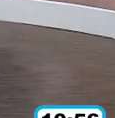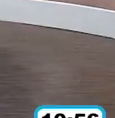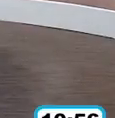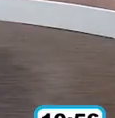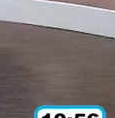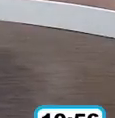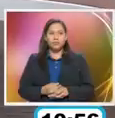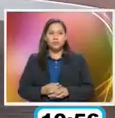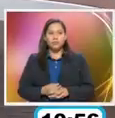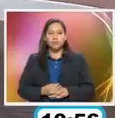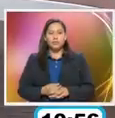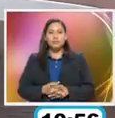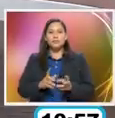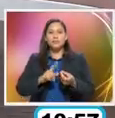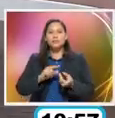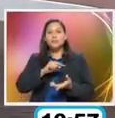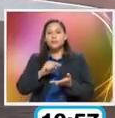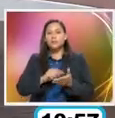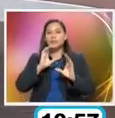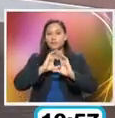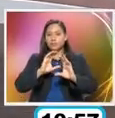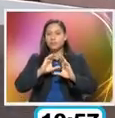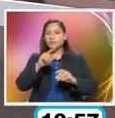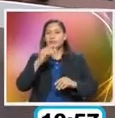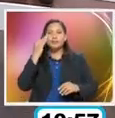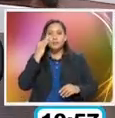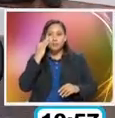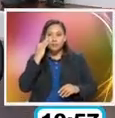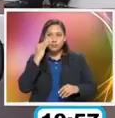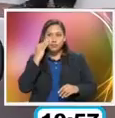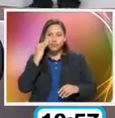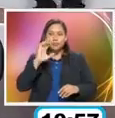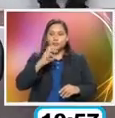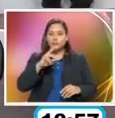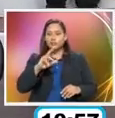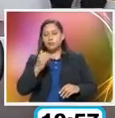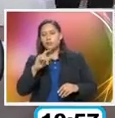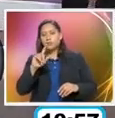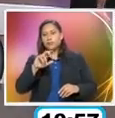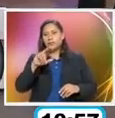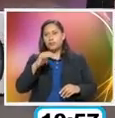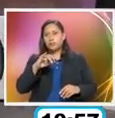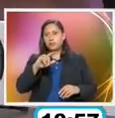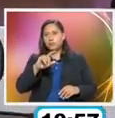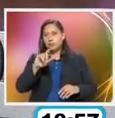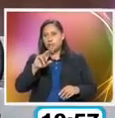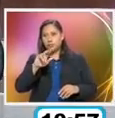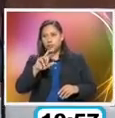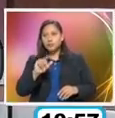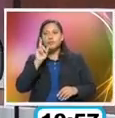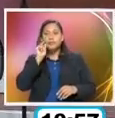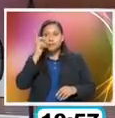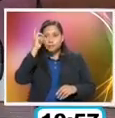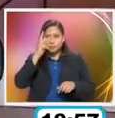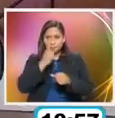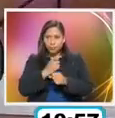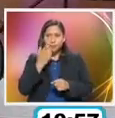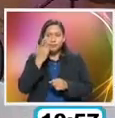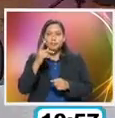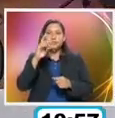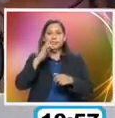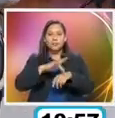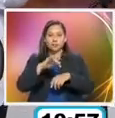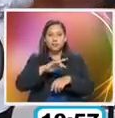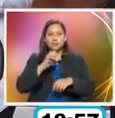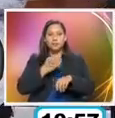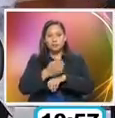dónde te vas a presentar? Claro que sí, con mucho gusto. Mi fanpage, mi página de Facebook, Chuy Zúñiga Suara, mi Instagram, Chuy Zúñiga Oficial. Y mañana, si Dios quiere, estaremos presentes en Chalco,